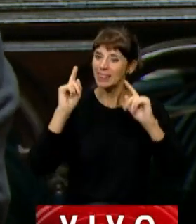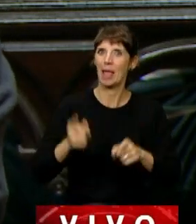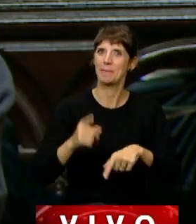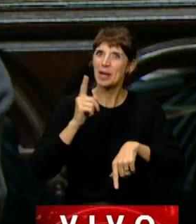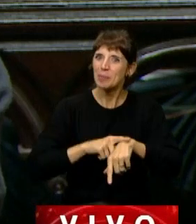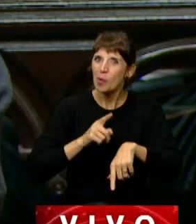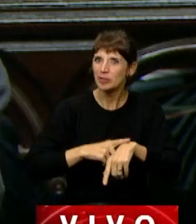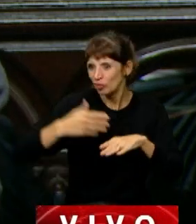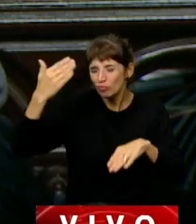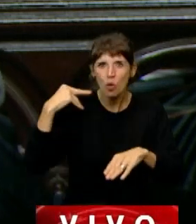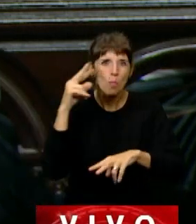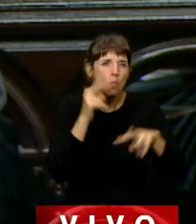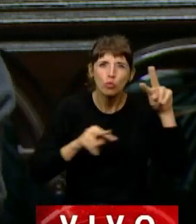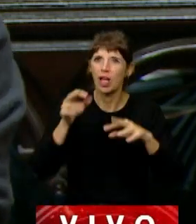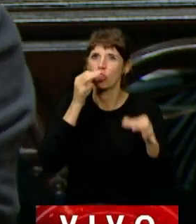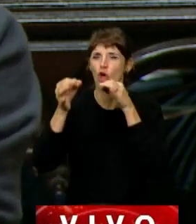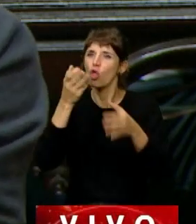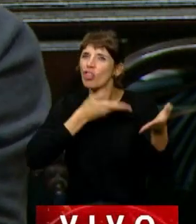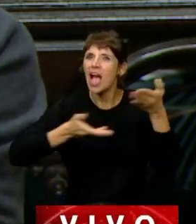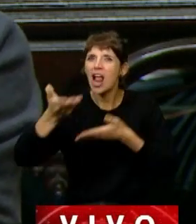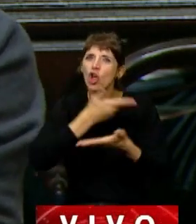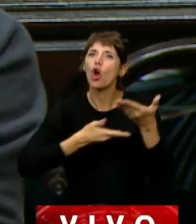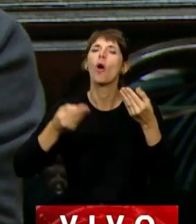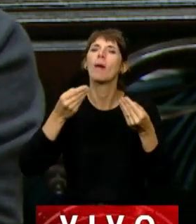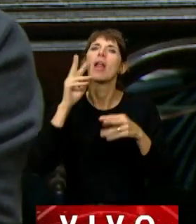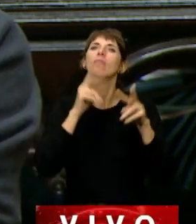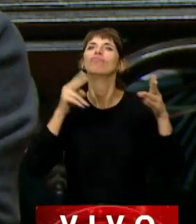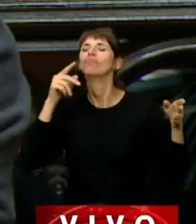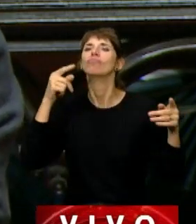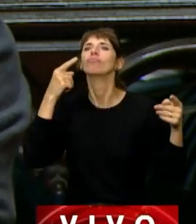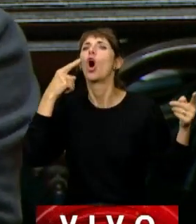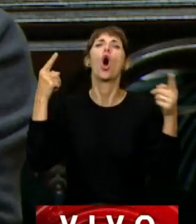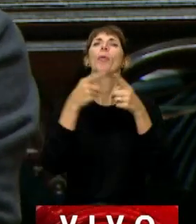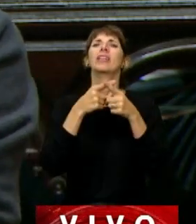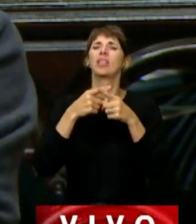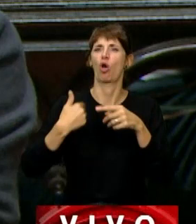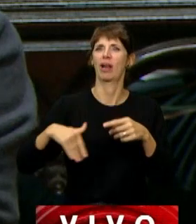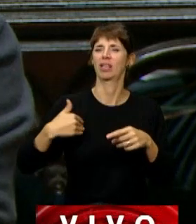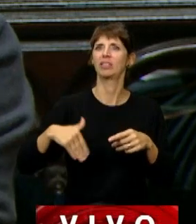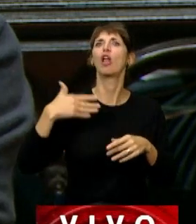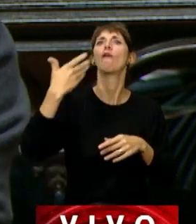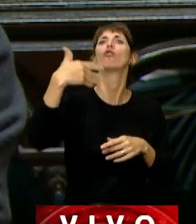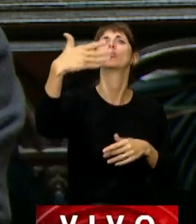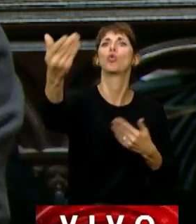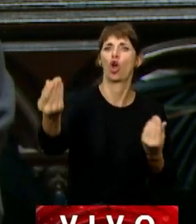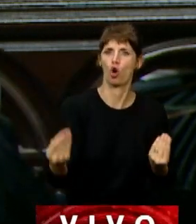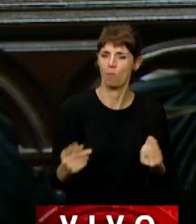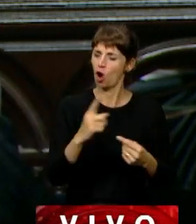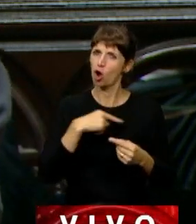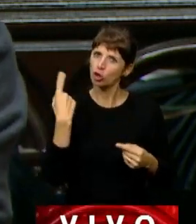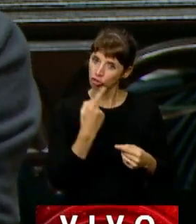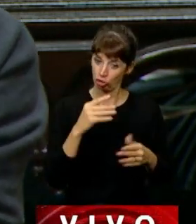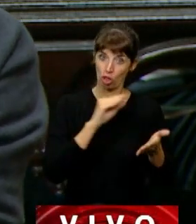esa búsqueda de ese diálogo que le dé a la Argentina el horizonte que necesitamos que tenga, nosotros podamos seguir haciendo,